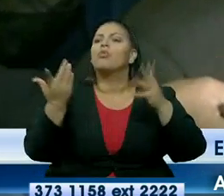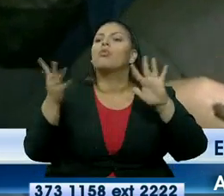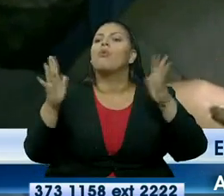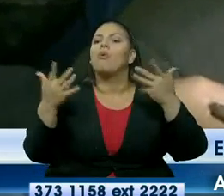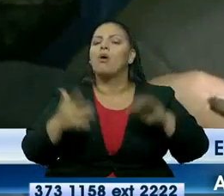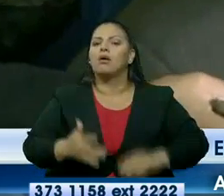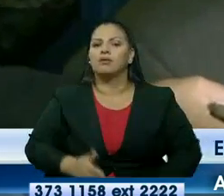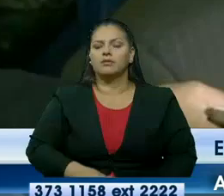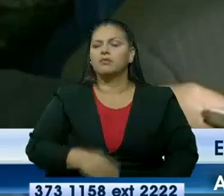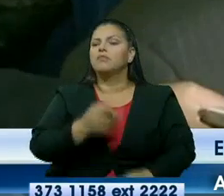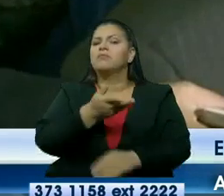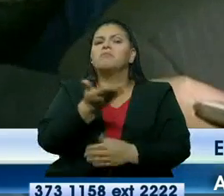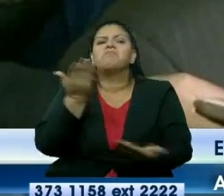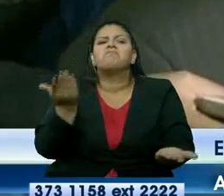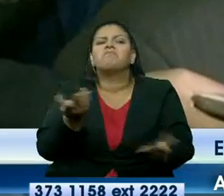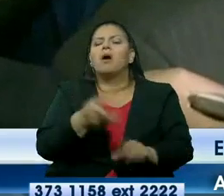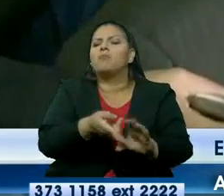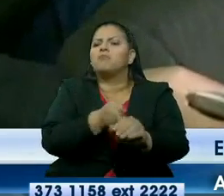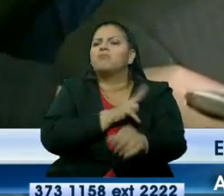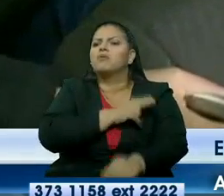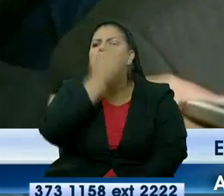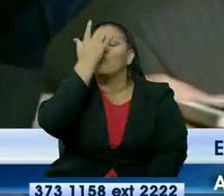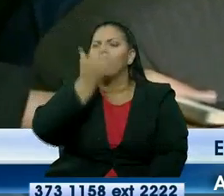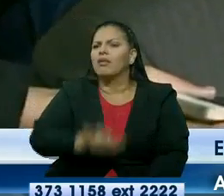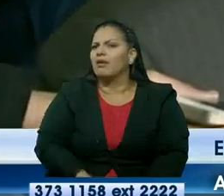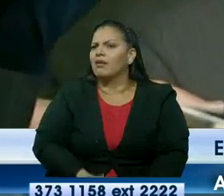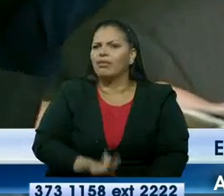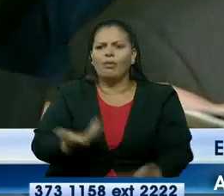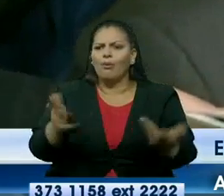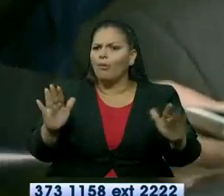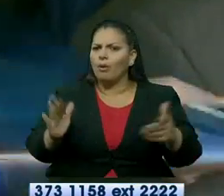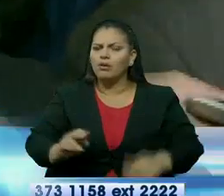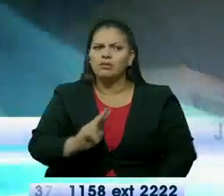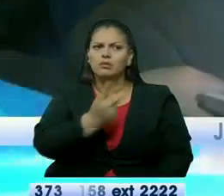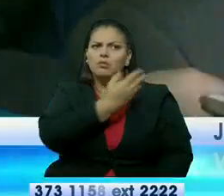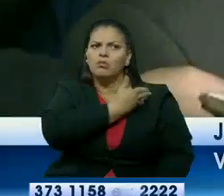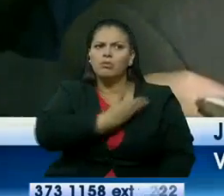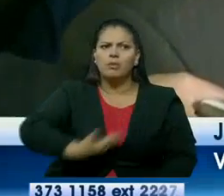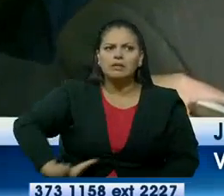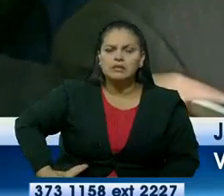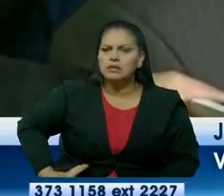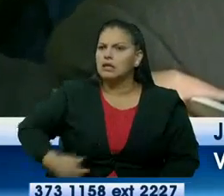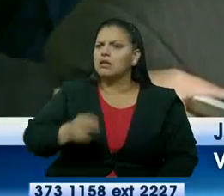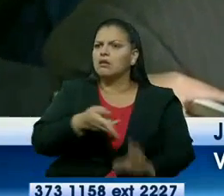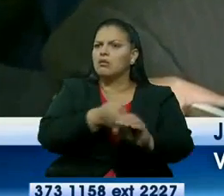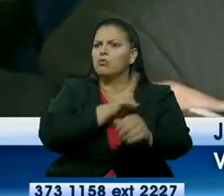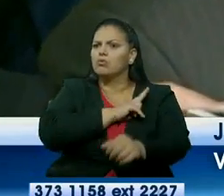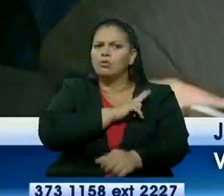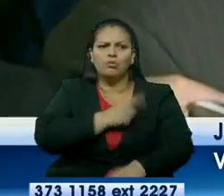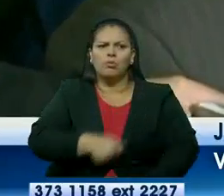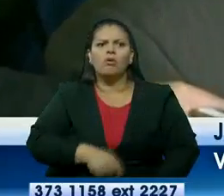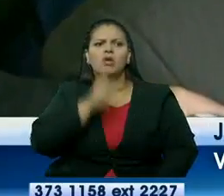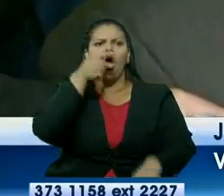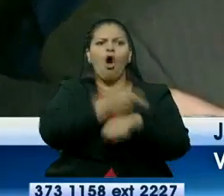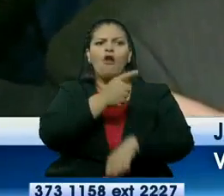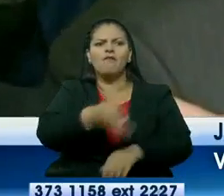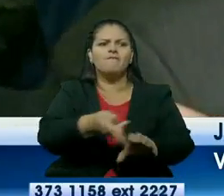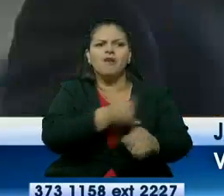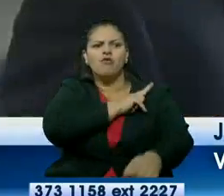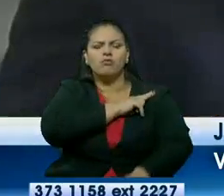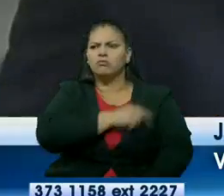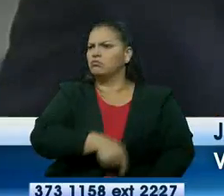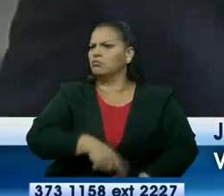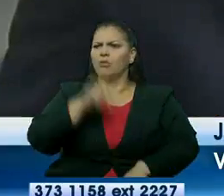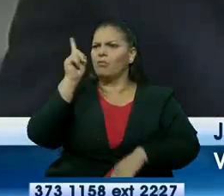de renuncia para el presidente de la República, ni para el vicepresidente de la República, nadie lo puede obligar a renunciar, eso es algo